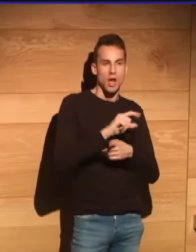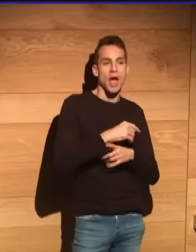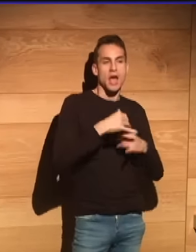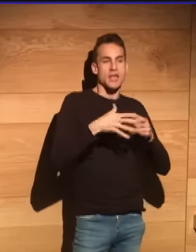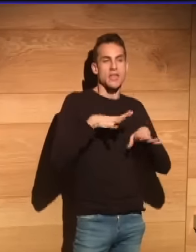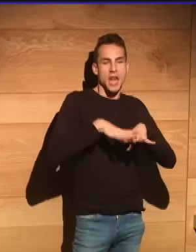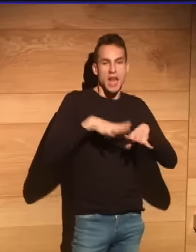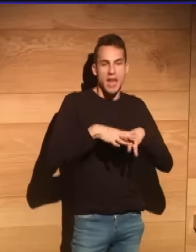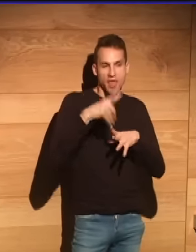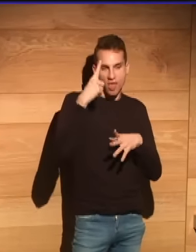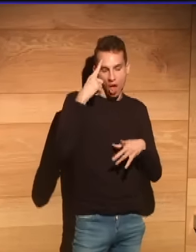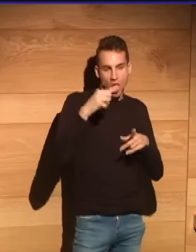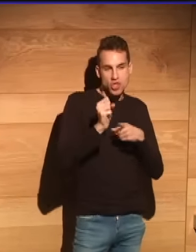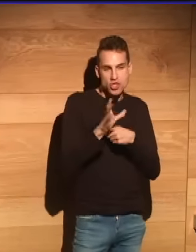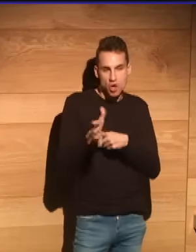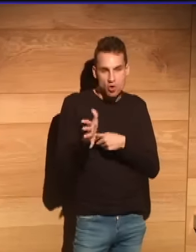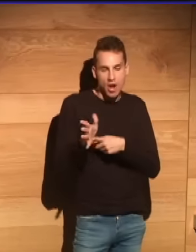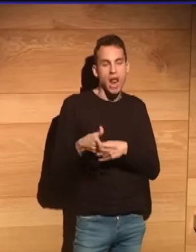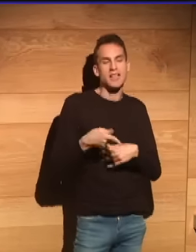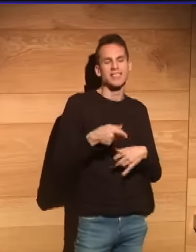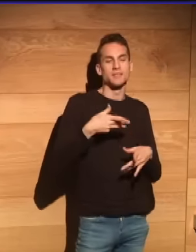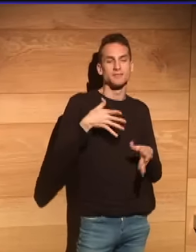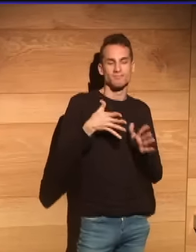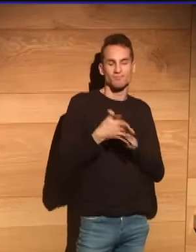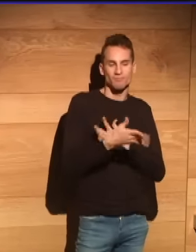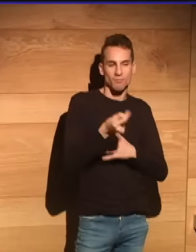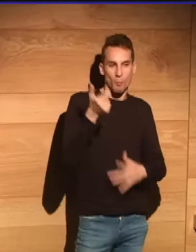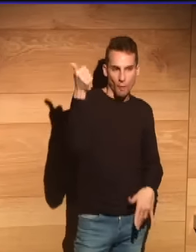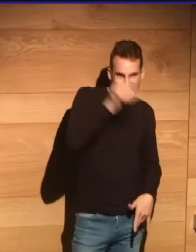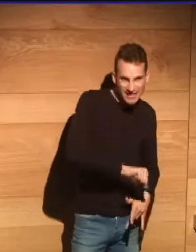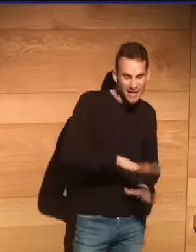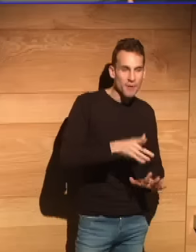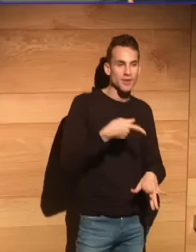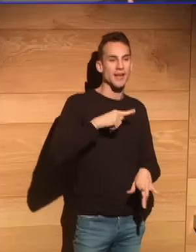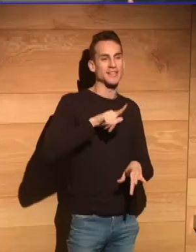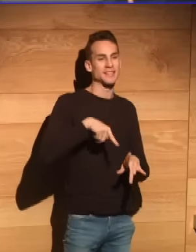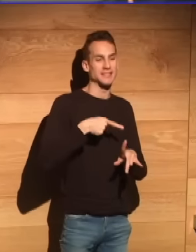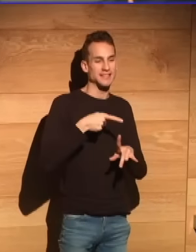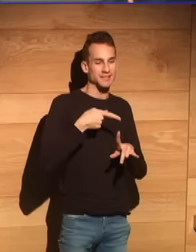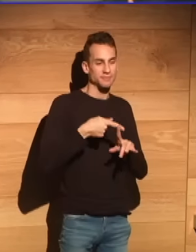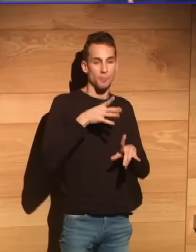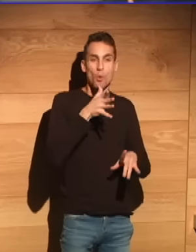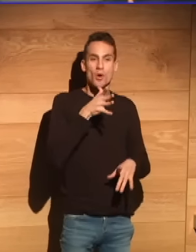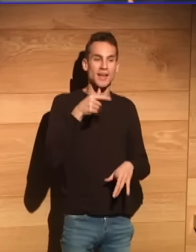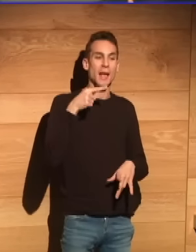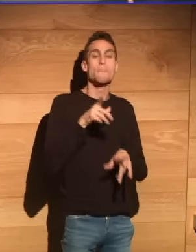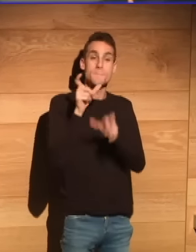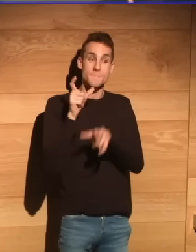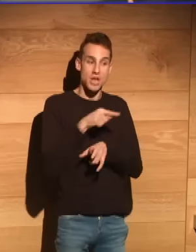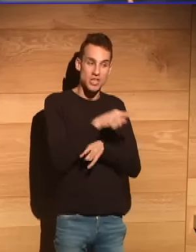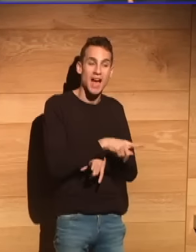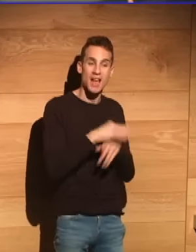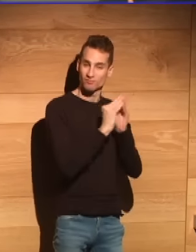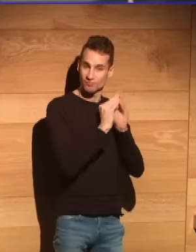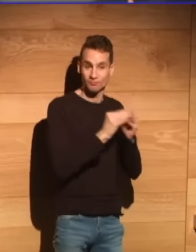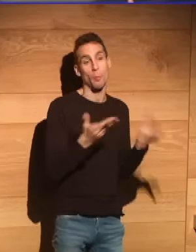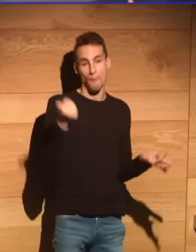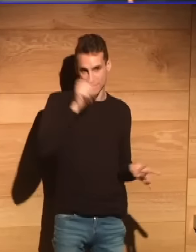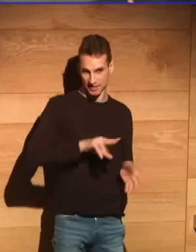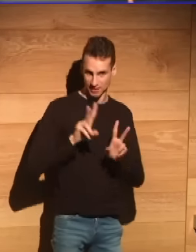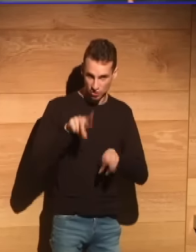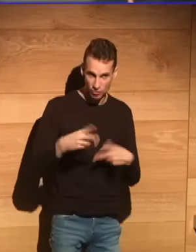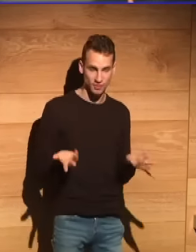la información que estaba de la que se embebía esa inteligencia artificial era machista. Había otro caso también que me gustaba: hombre